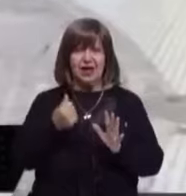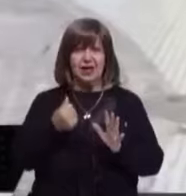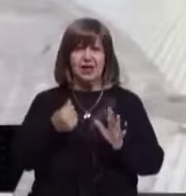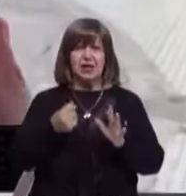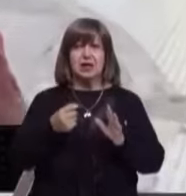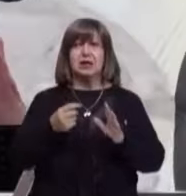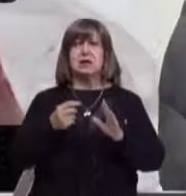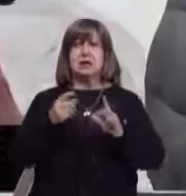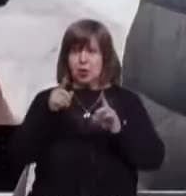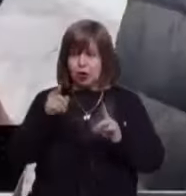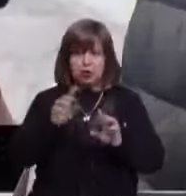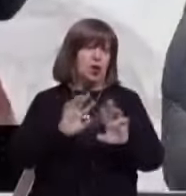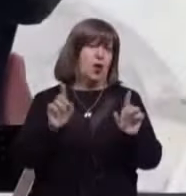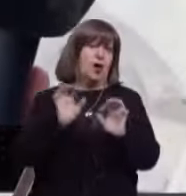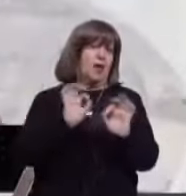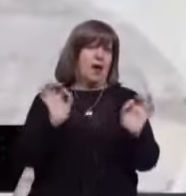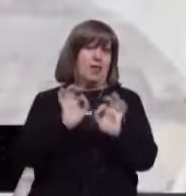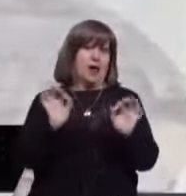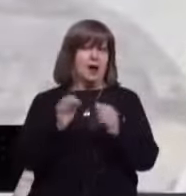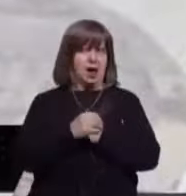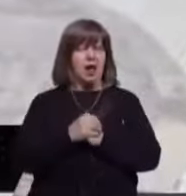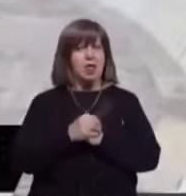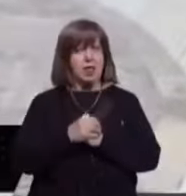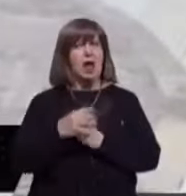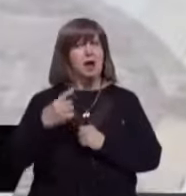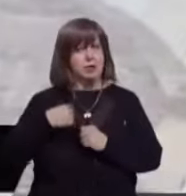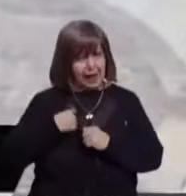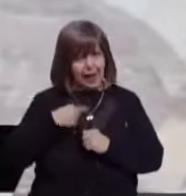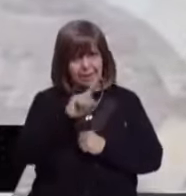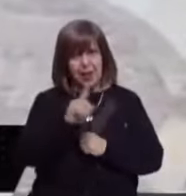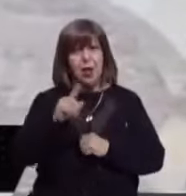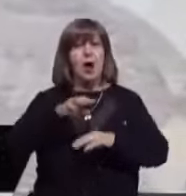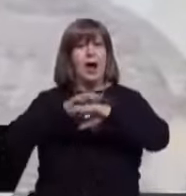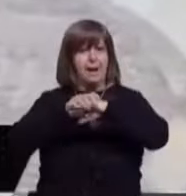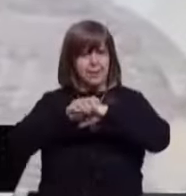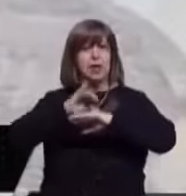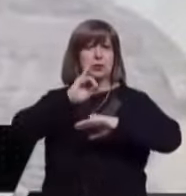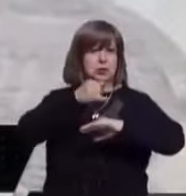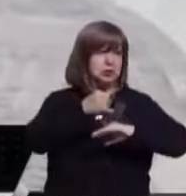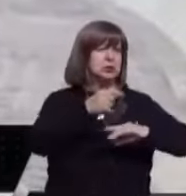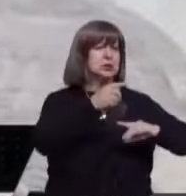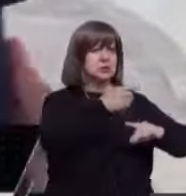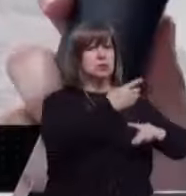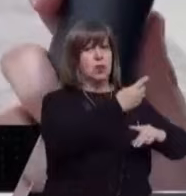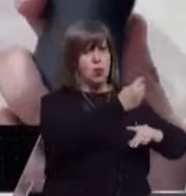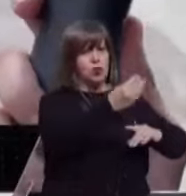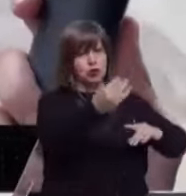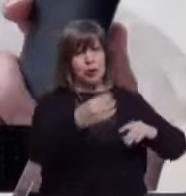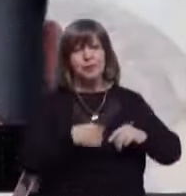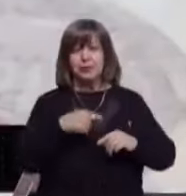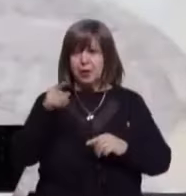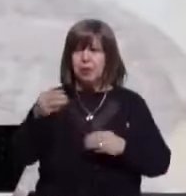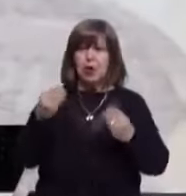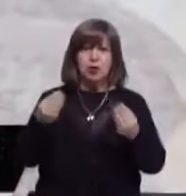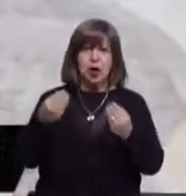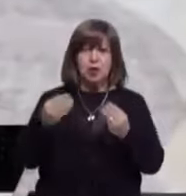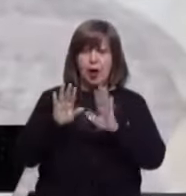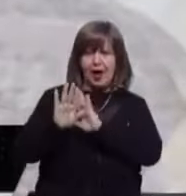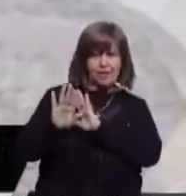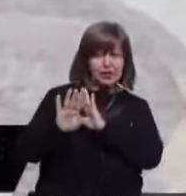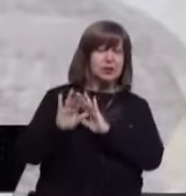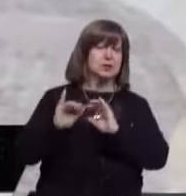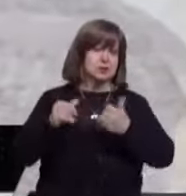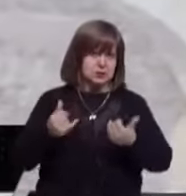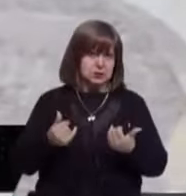espero que siga así. ¿Y tenés conocidos, por ejemplo, que les haya pasado? Sí, muchos, muchos. Mis amigos, varios. ¿Tomás precauciones?